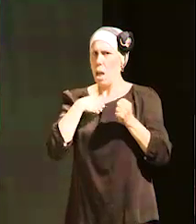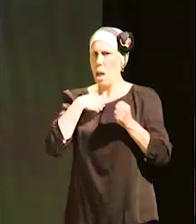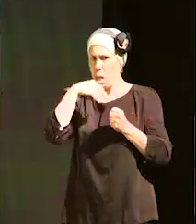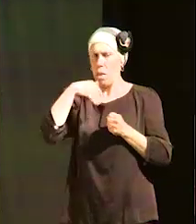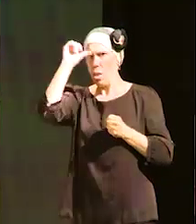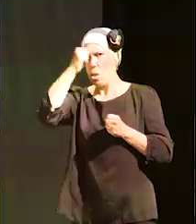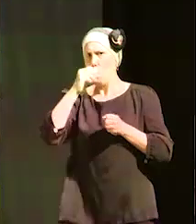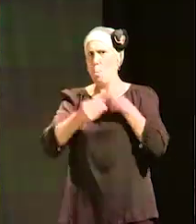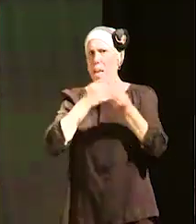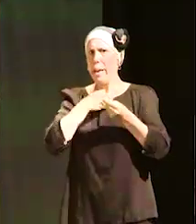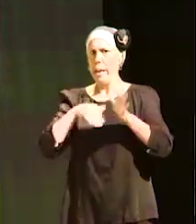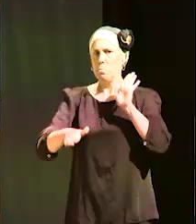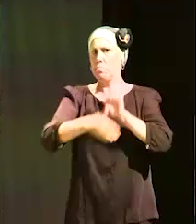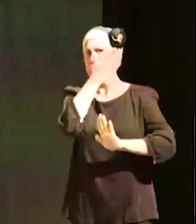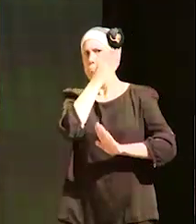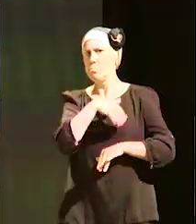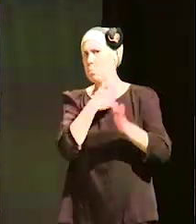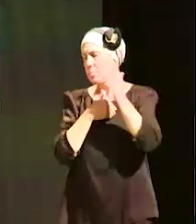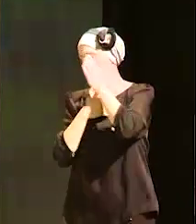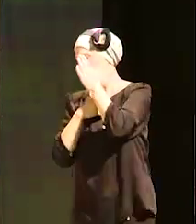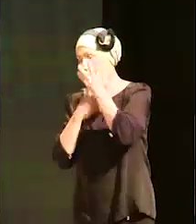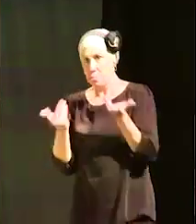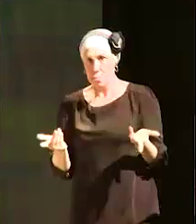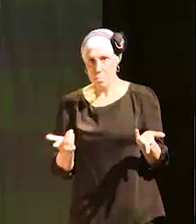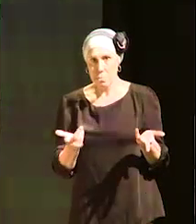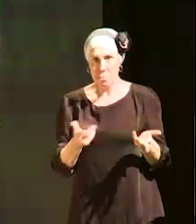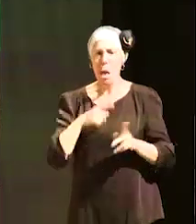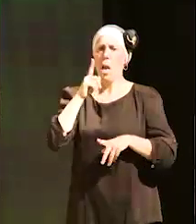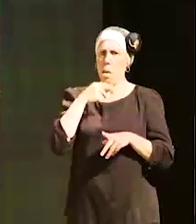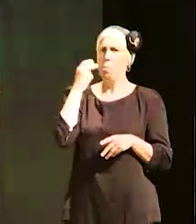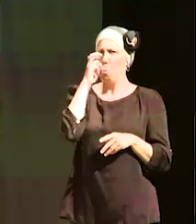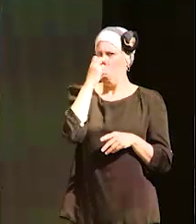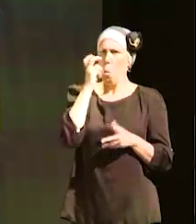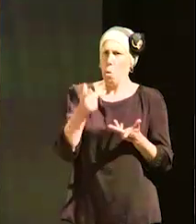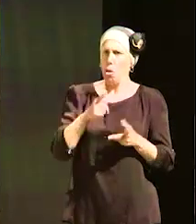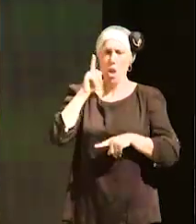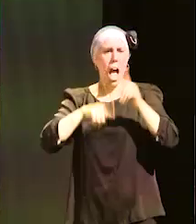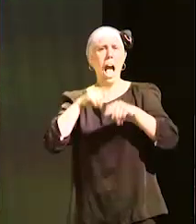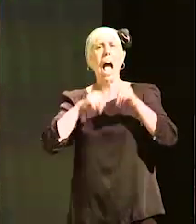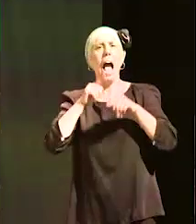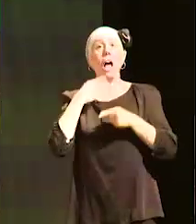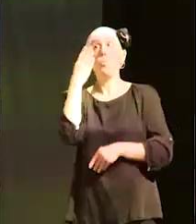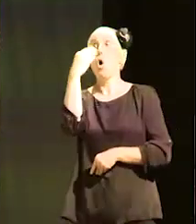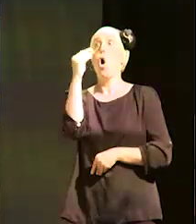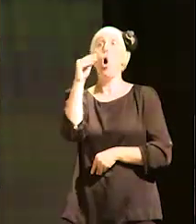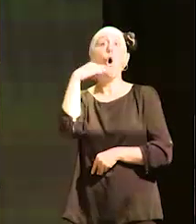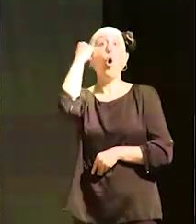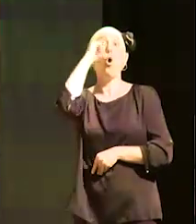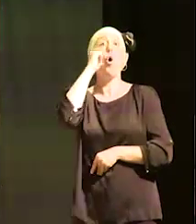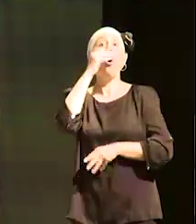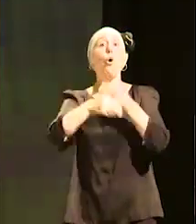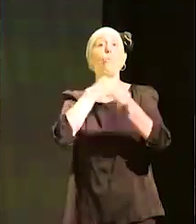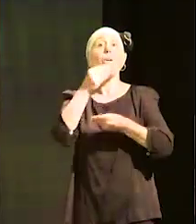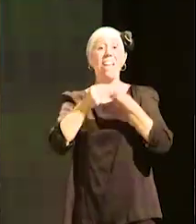general es muy difícil algunos se quedan por curiosidad los jóvenes que han hecho teatro ahí están pero es